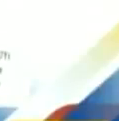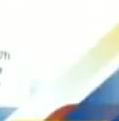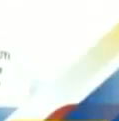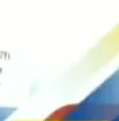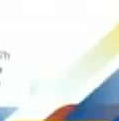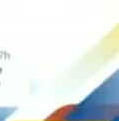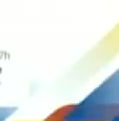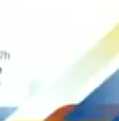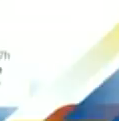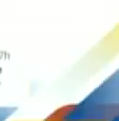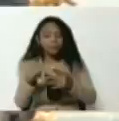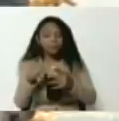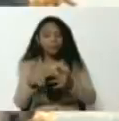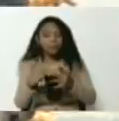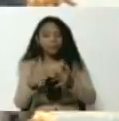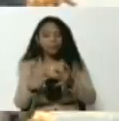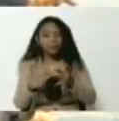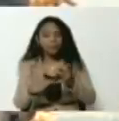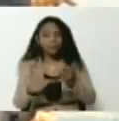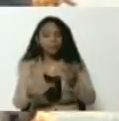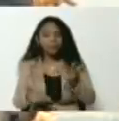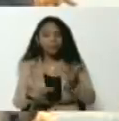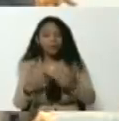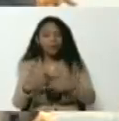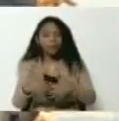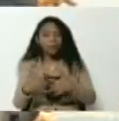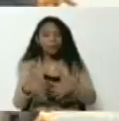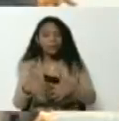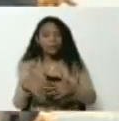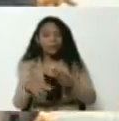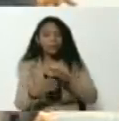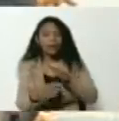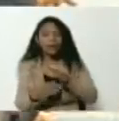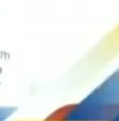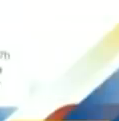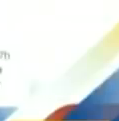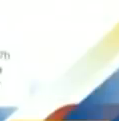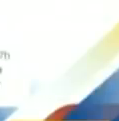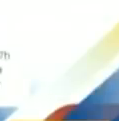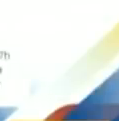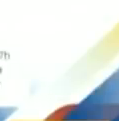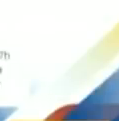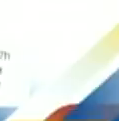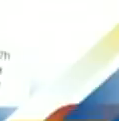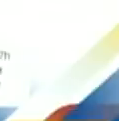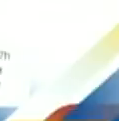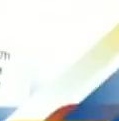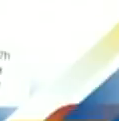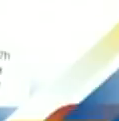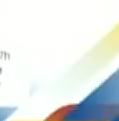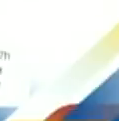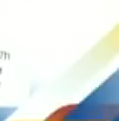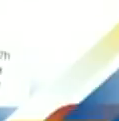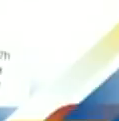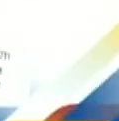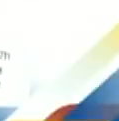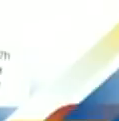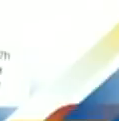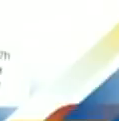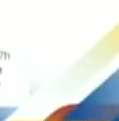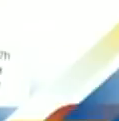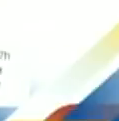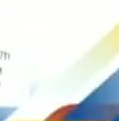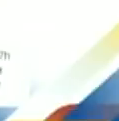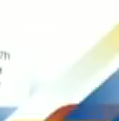Cristalex, Petro Paraguay, el manejo de la Fundación Simón Bolívar de Citgo, las irregularidades de la Comisión de Contraloría,